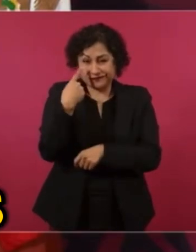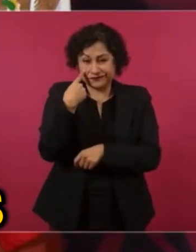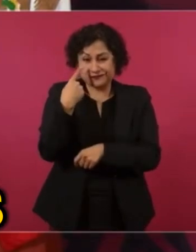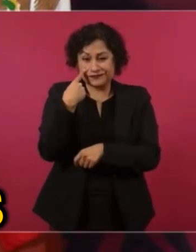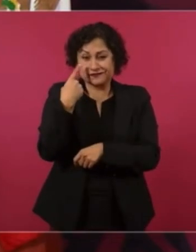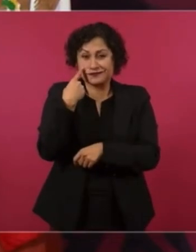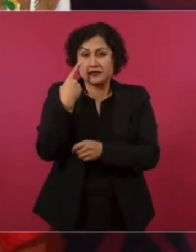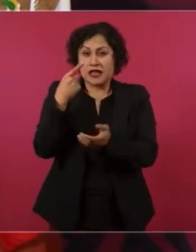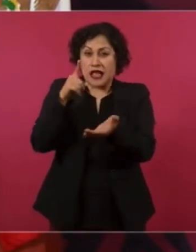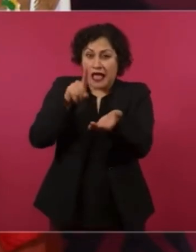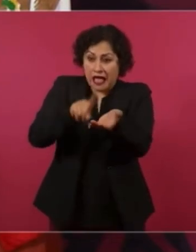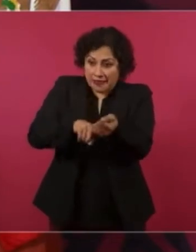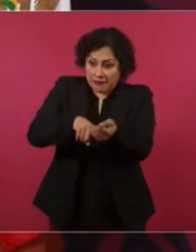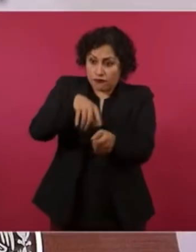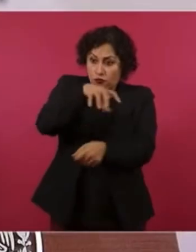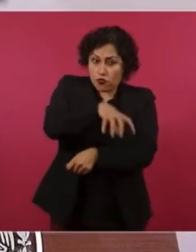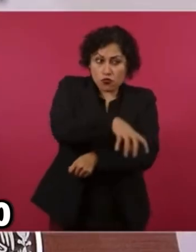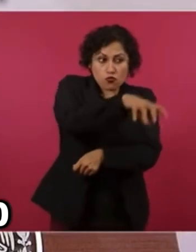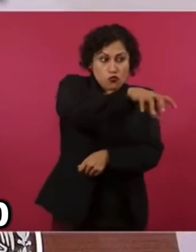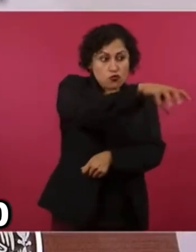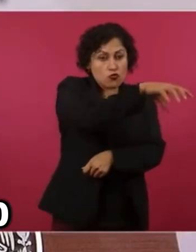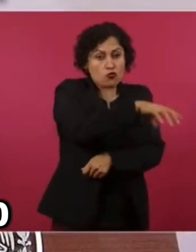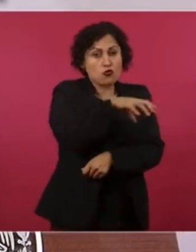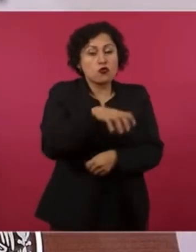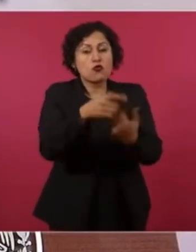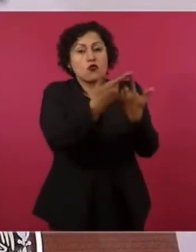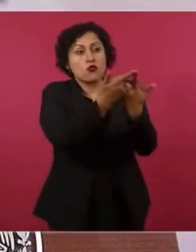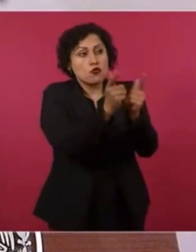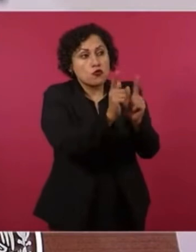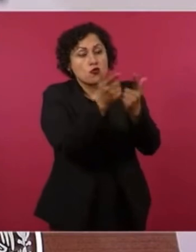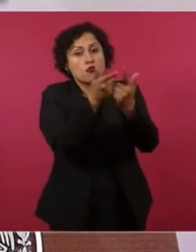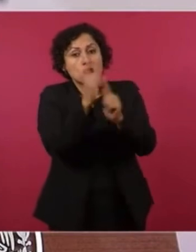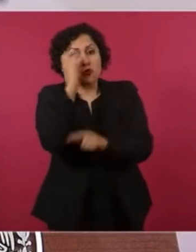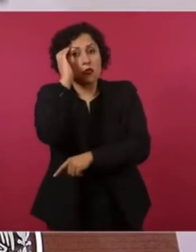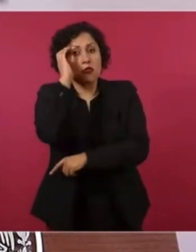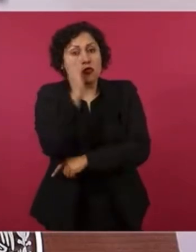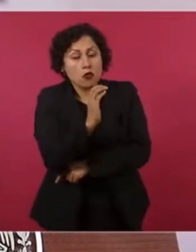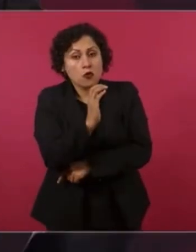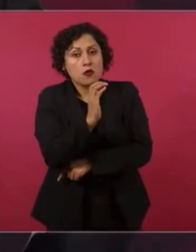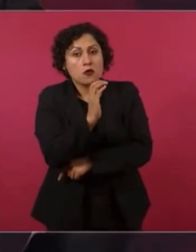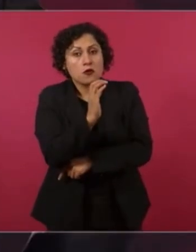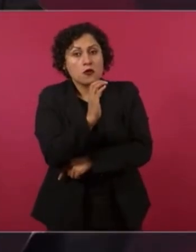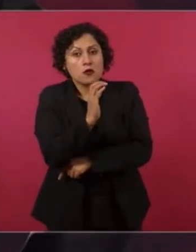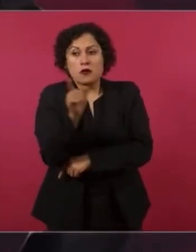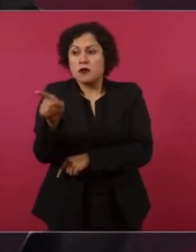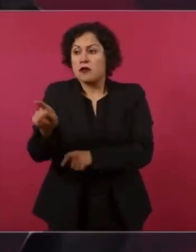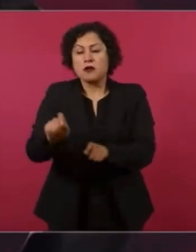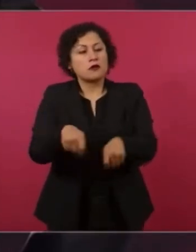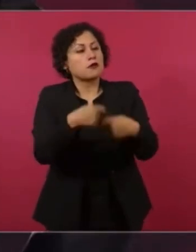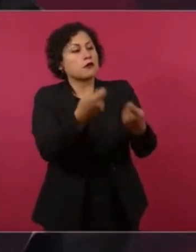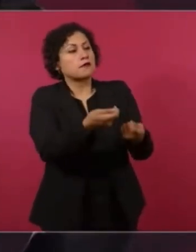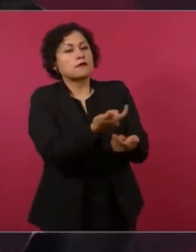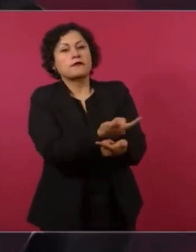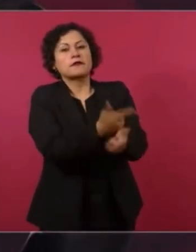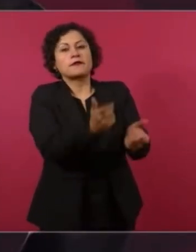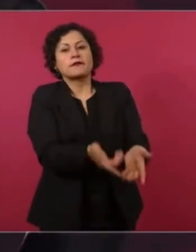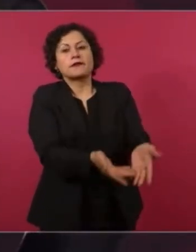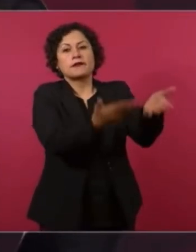organizaciones criminales que inmediatamente se les dio la suspensión, retiraron sus recursos.